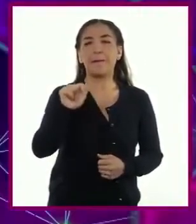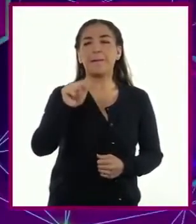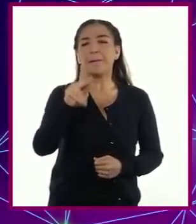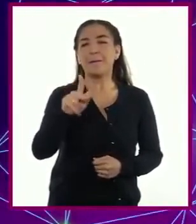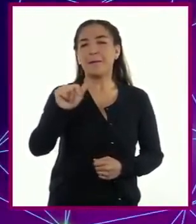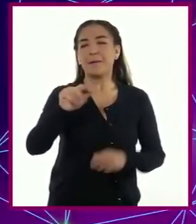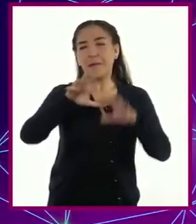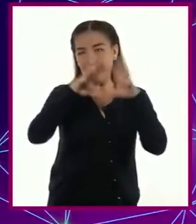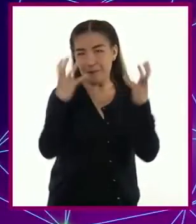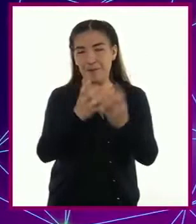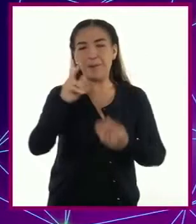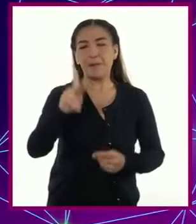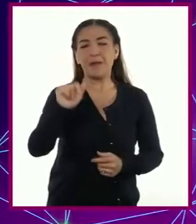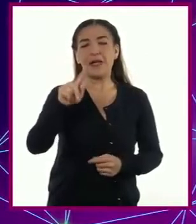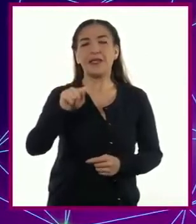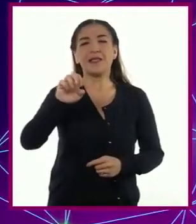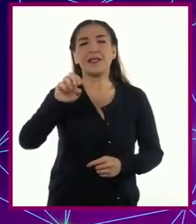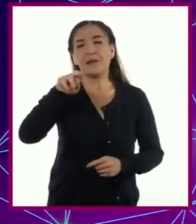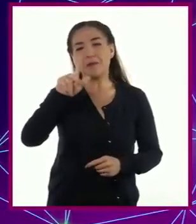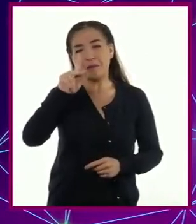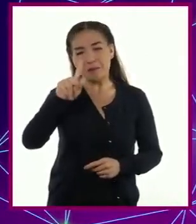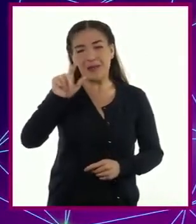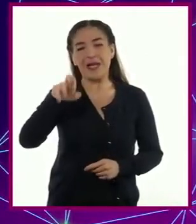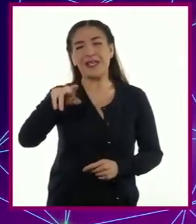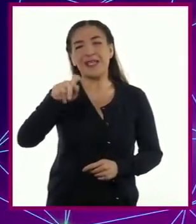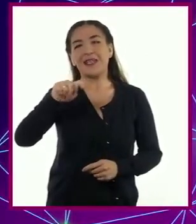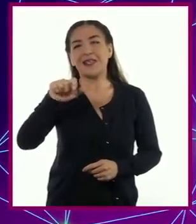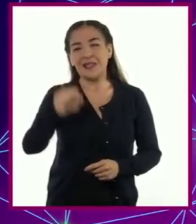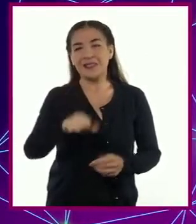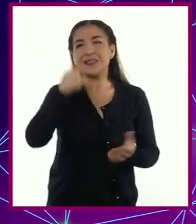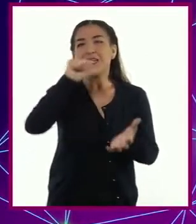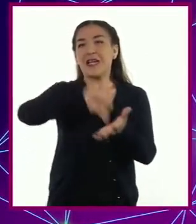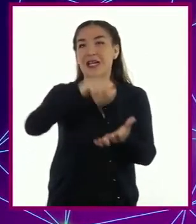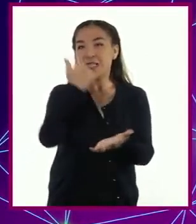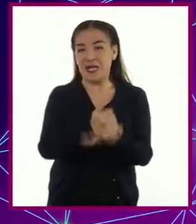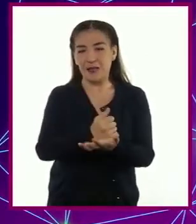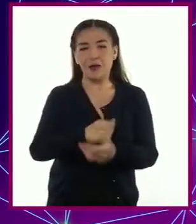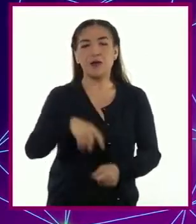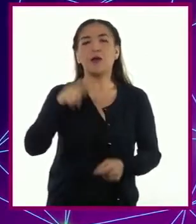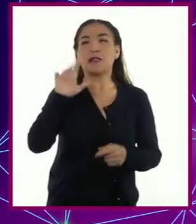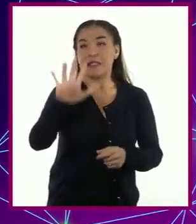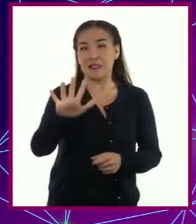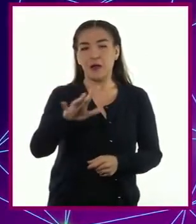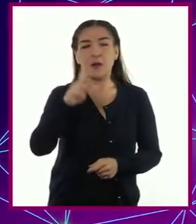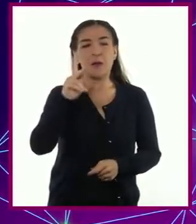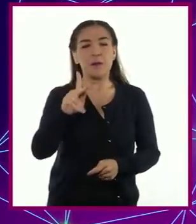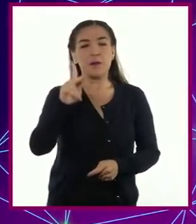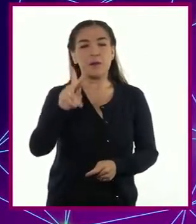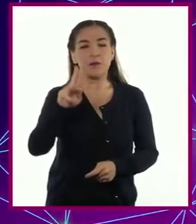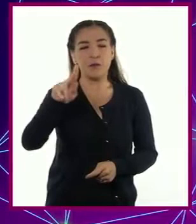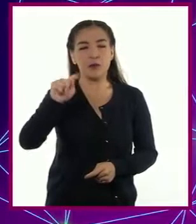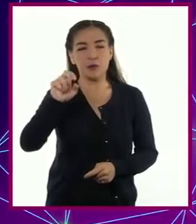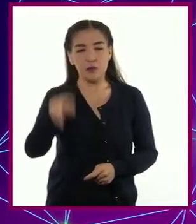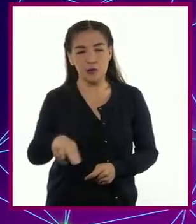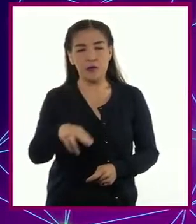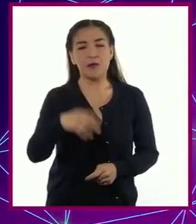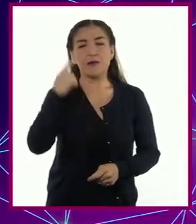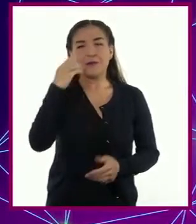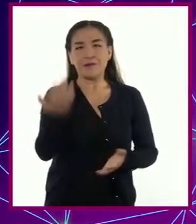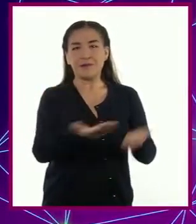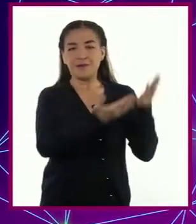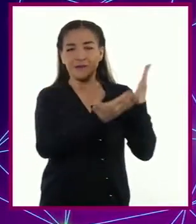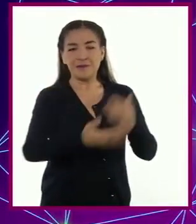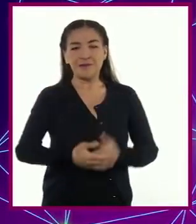enanos. Los planetas enanos son 5: Plutón, Makemake,